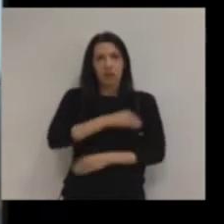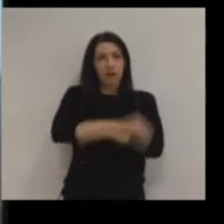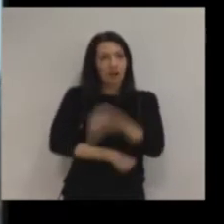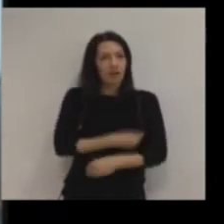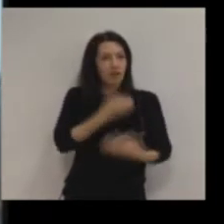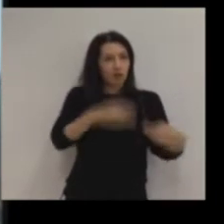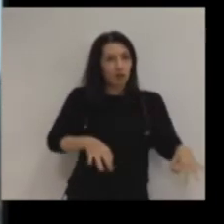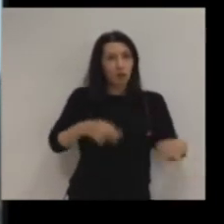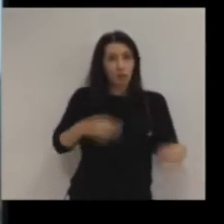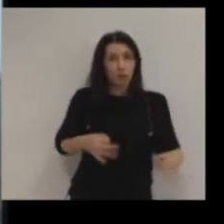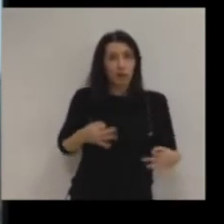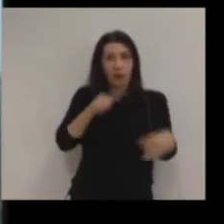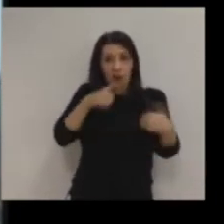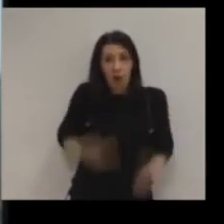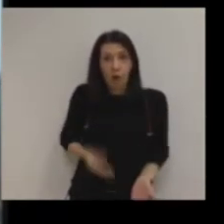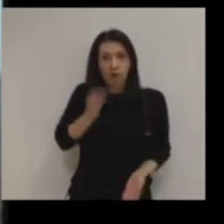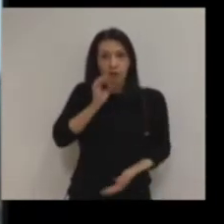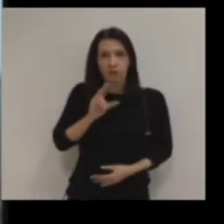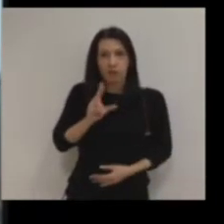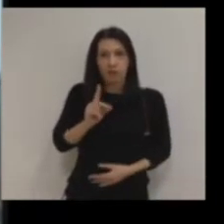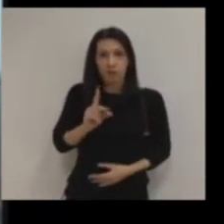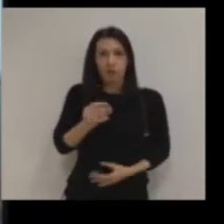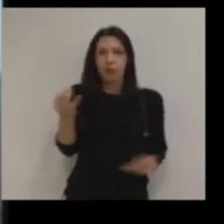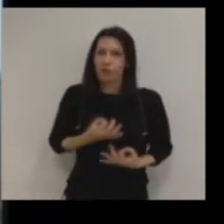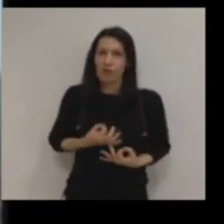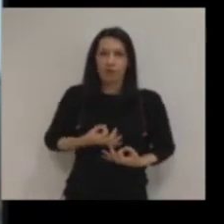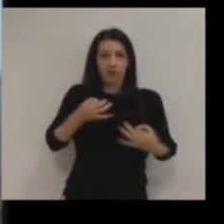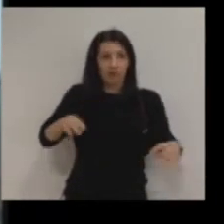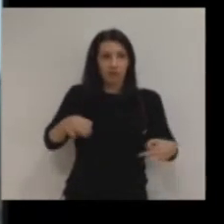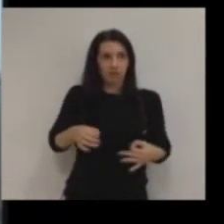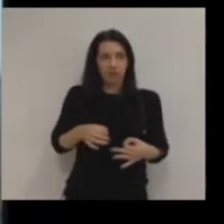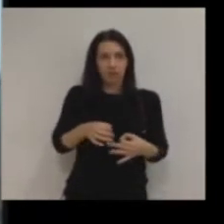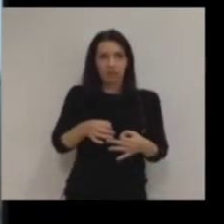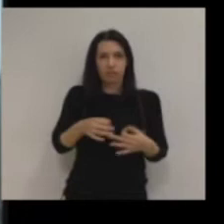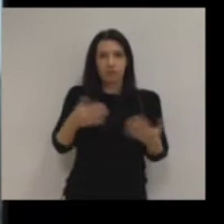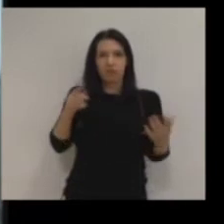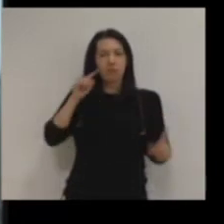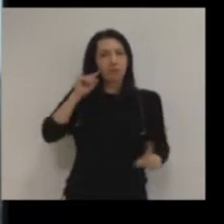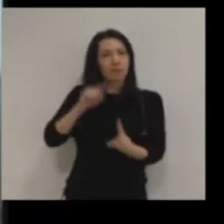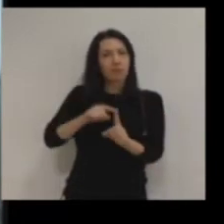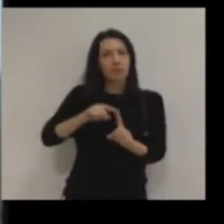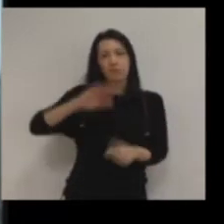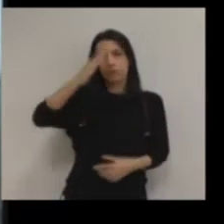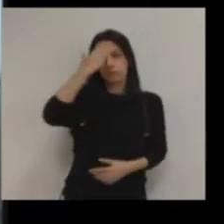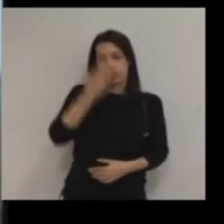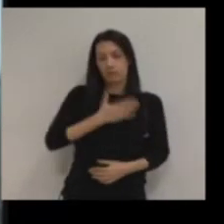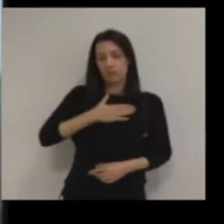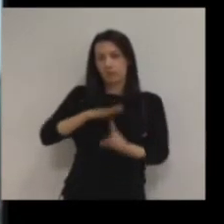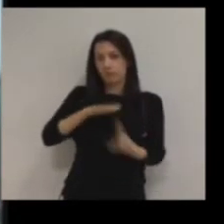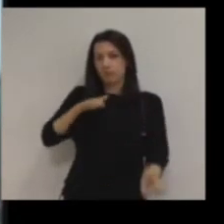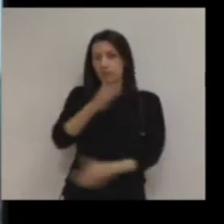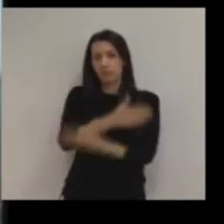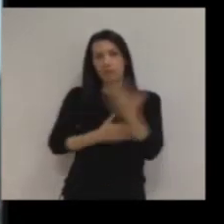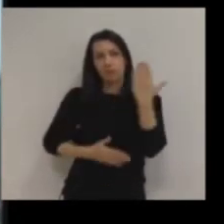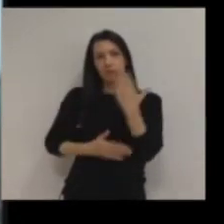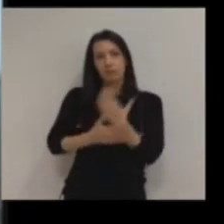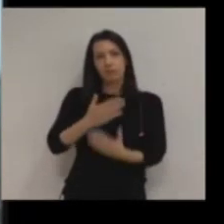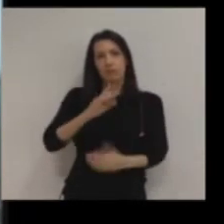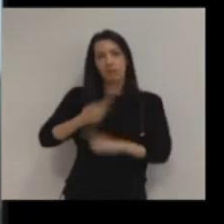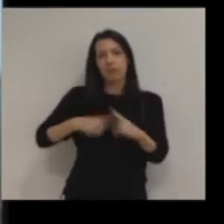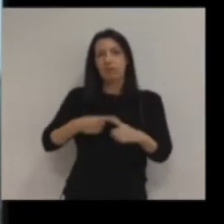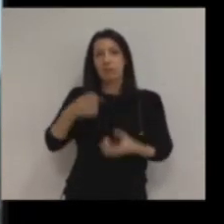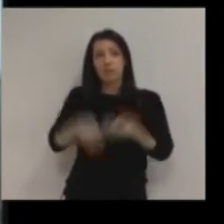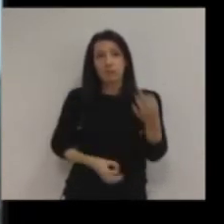debería ser normal en el siglo XXI. Y es precisamente el principal objetivo del Foro Justicia y Discapacidad, y en ello